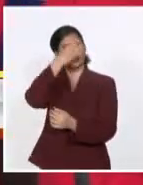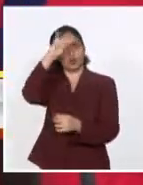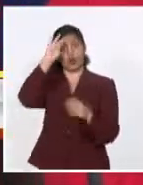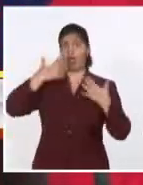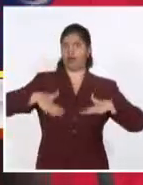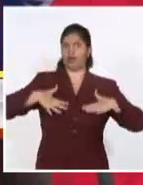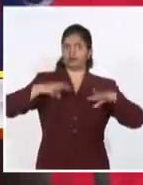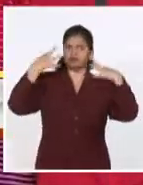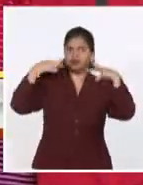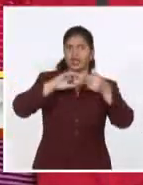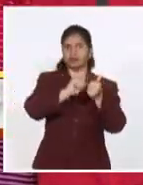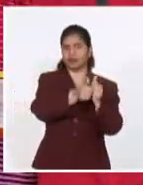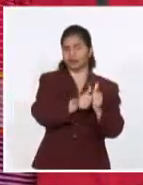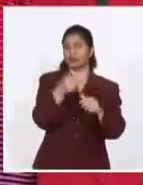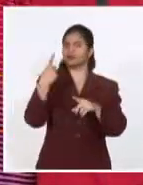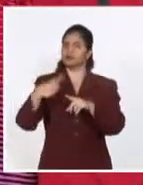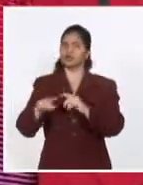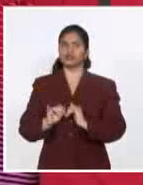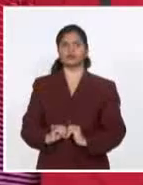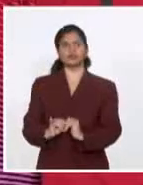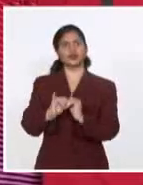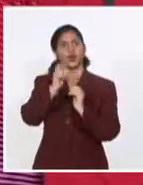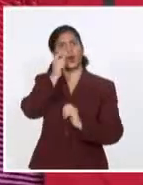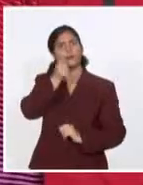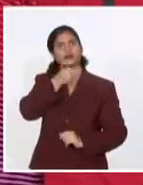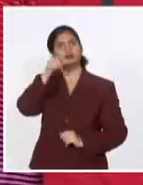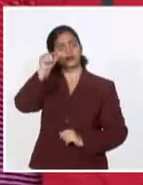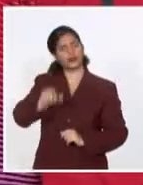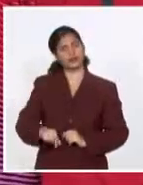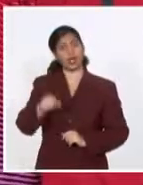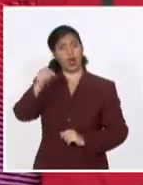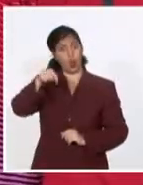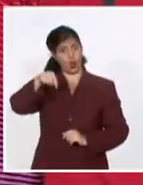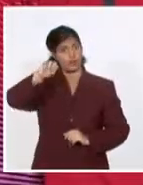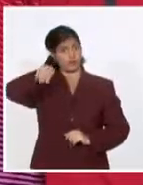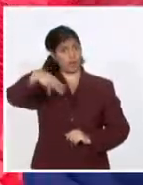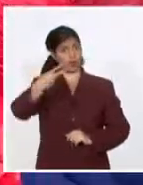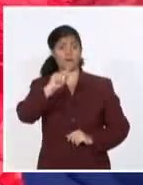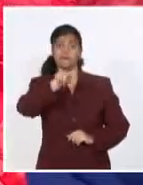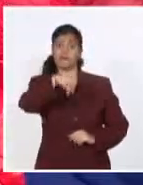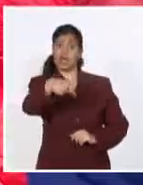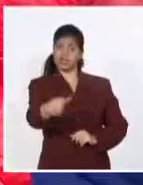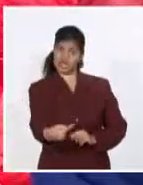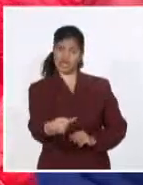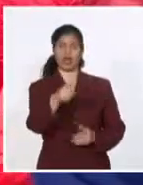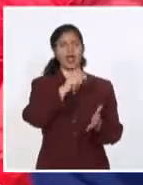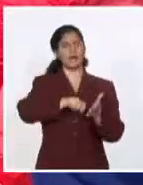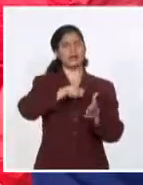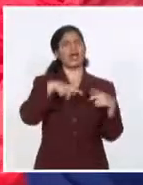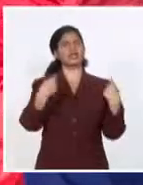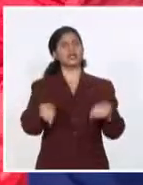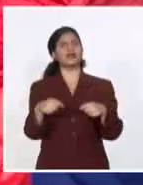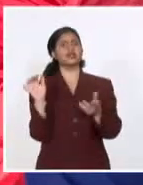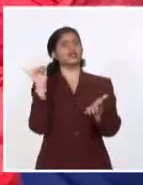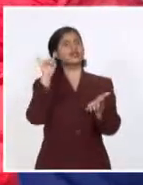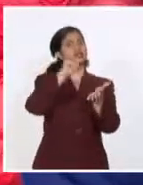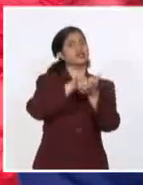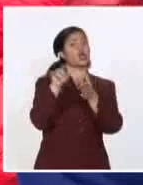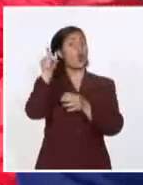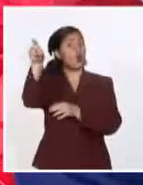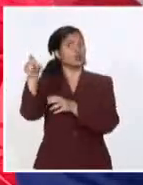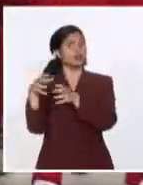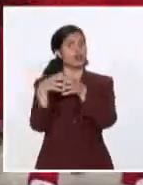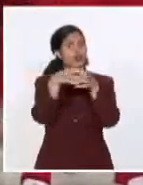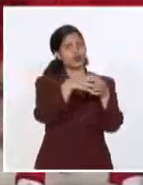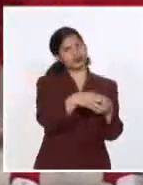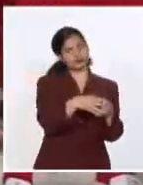alentó según reporte el periodista osel Benítez Polo para la madrugada de este martes está planificada la llegada de la última parte de la delegación que